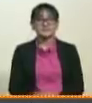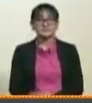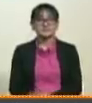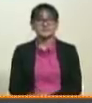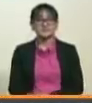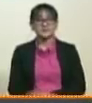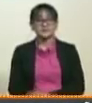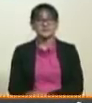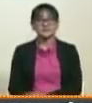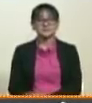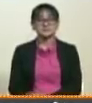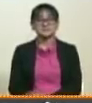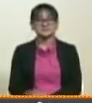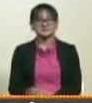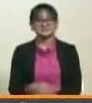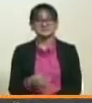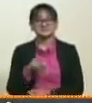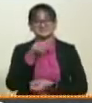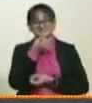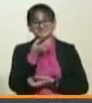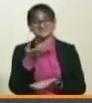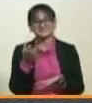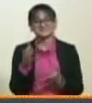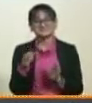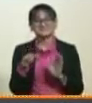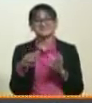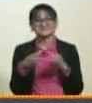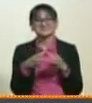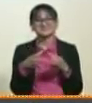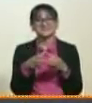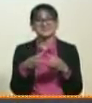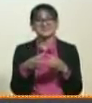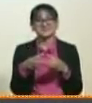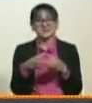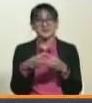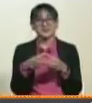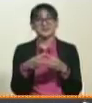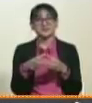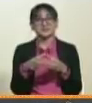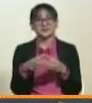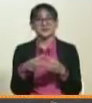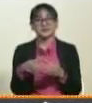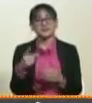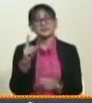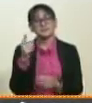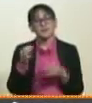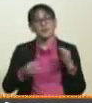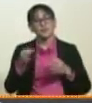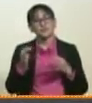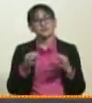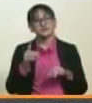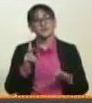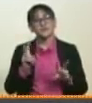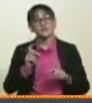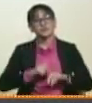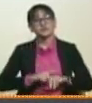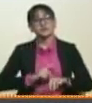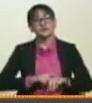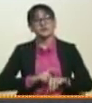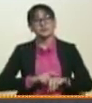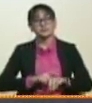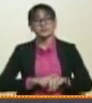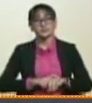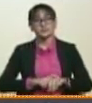para denunciar públicamente al partido primero justicia y un nuevo tiempo las personas que están